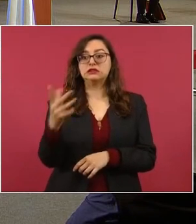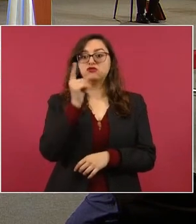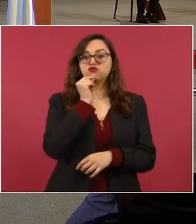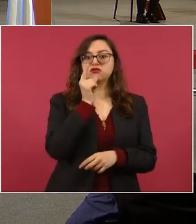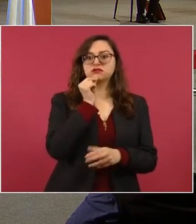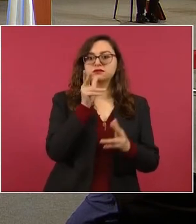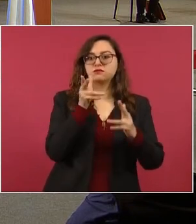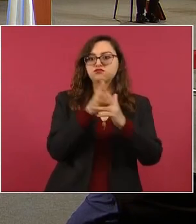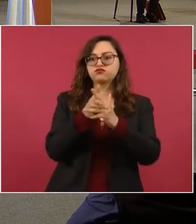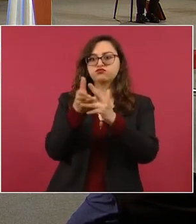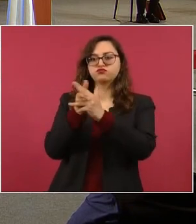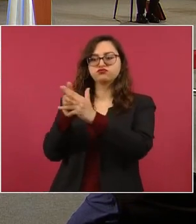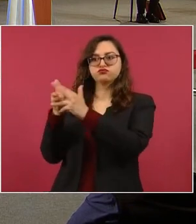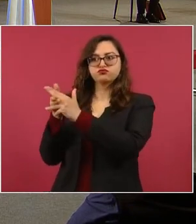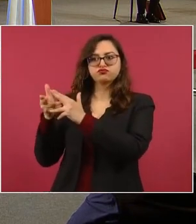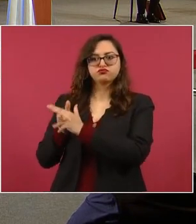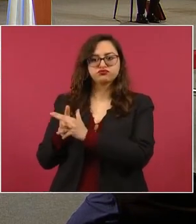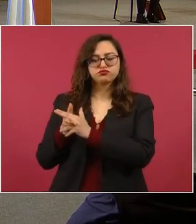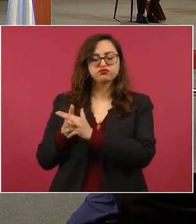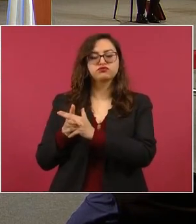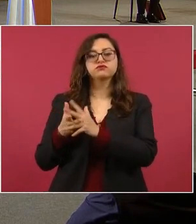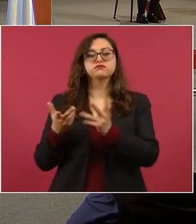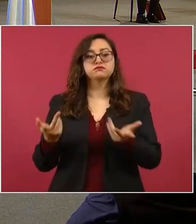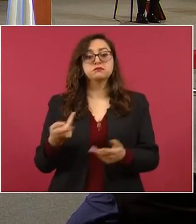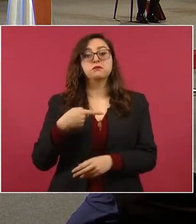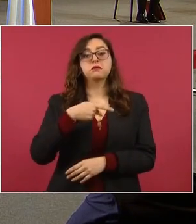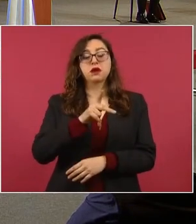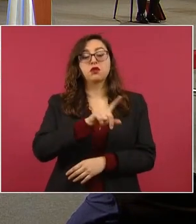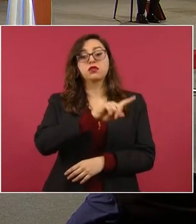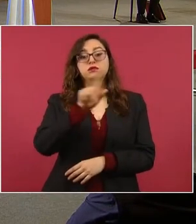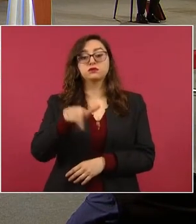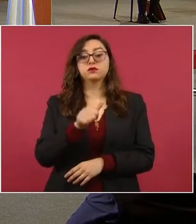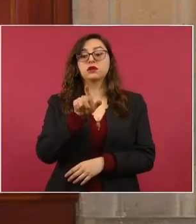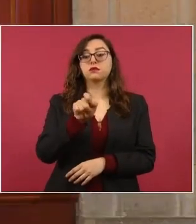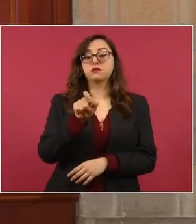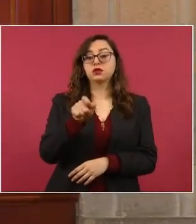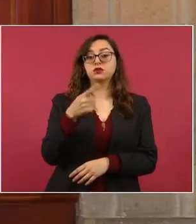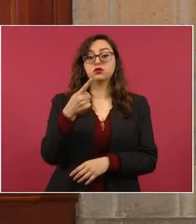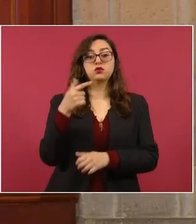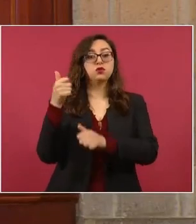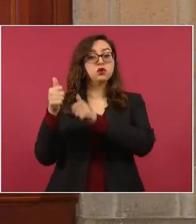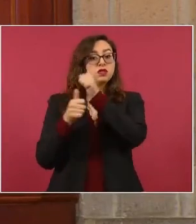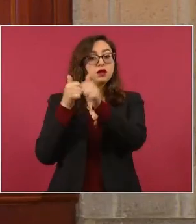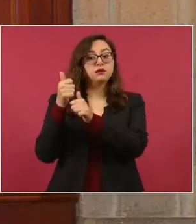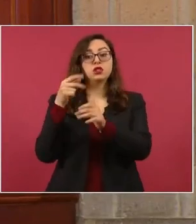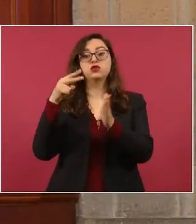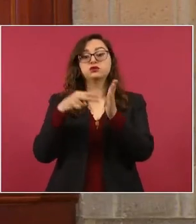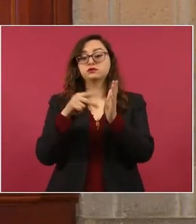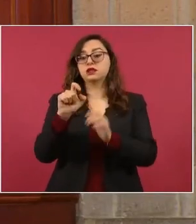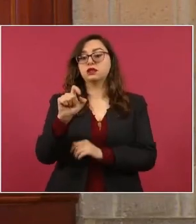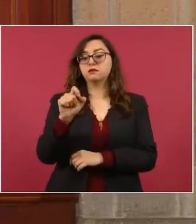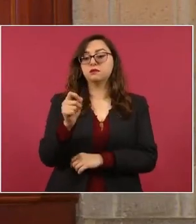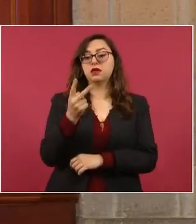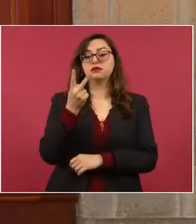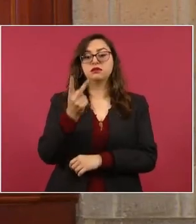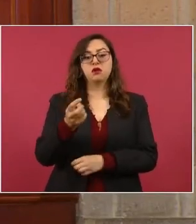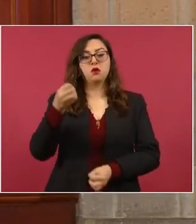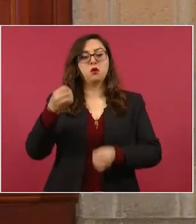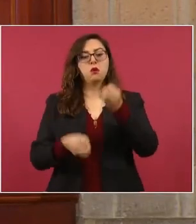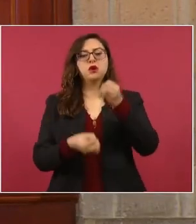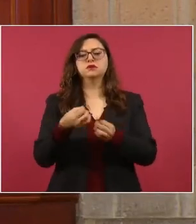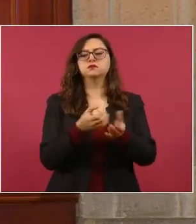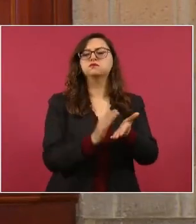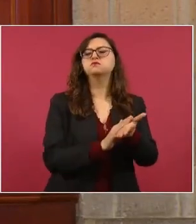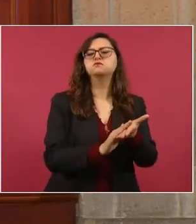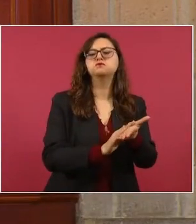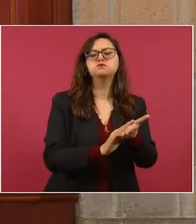estatales y homicidio en grado de tentativa. Sin embargo, el 21 de abril del 22, un juez le dictó sentencia